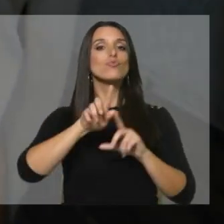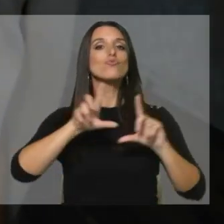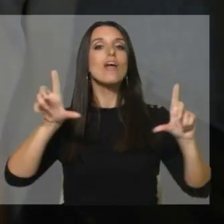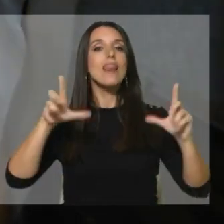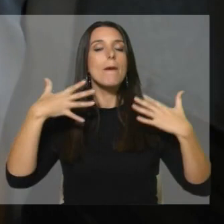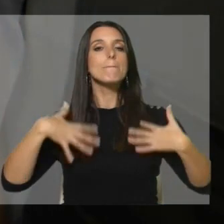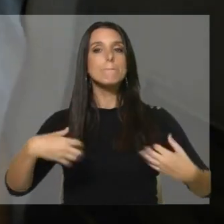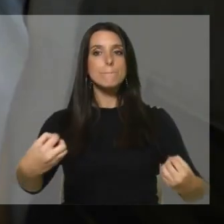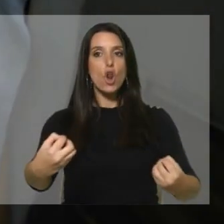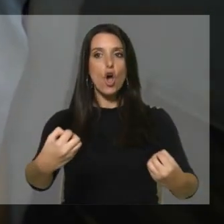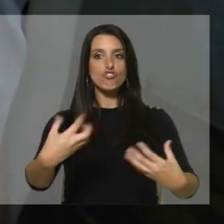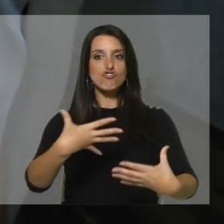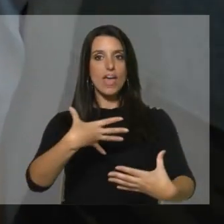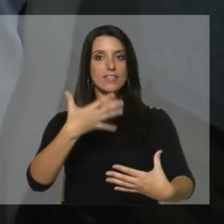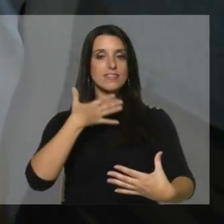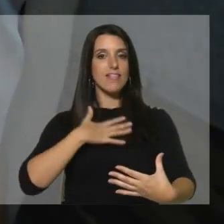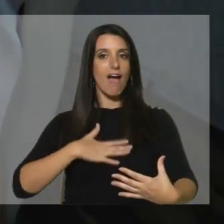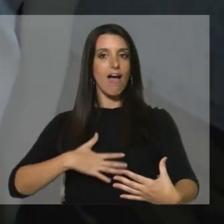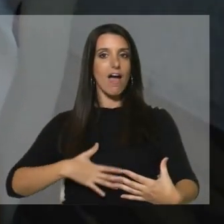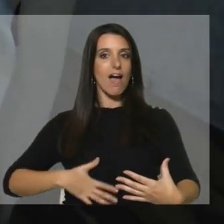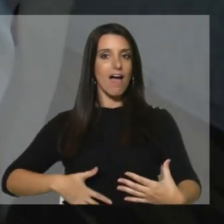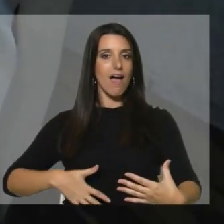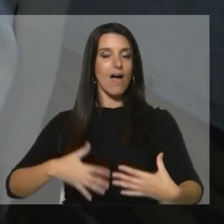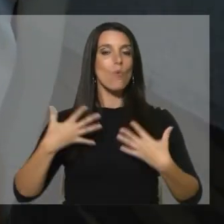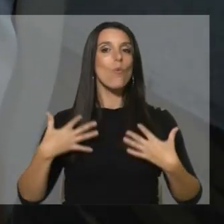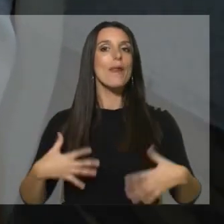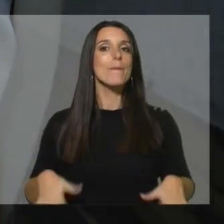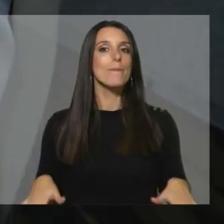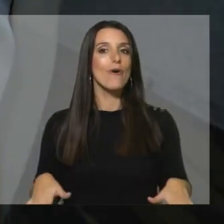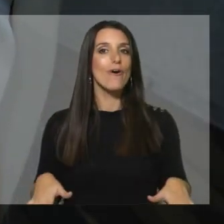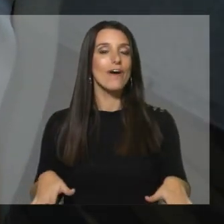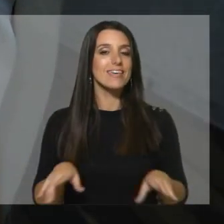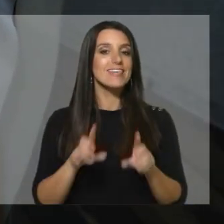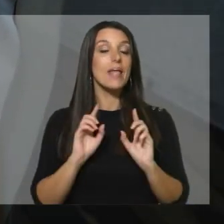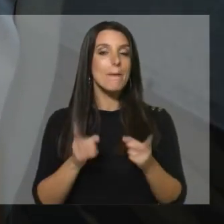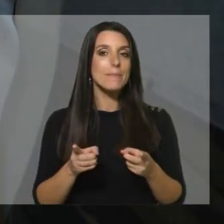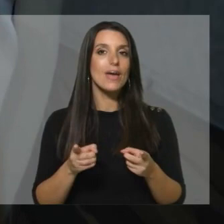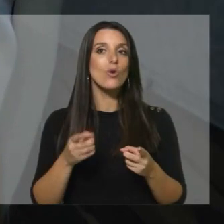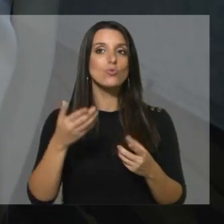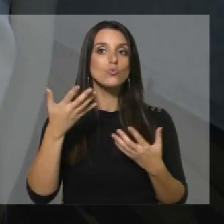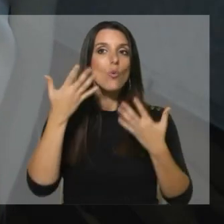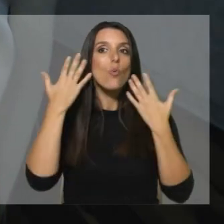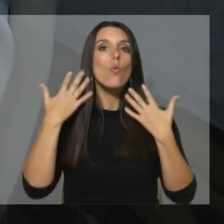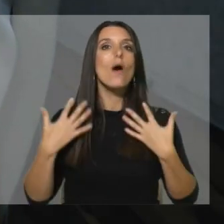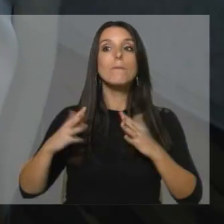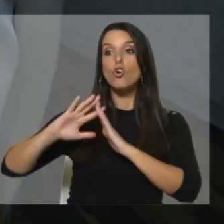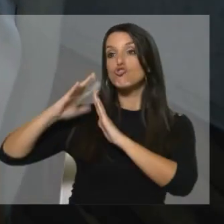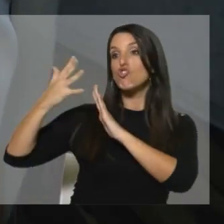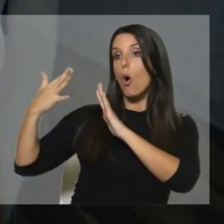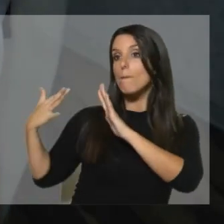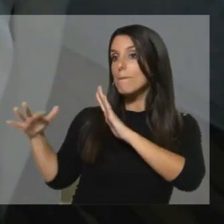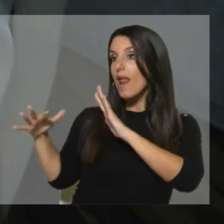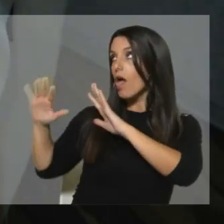Entonces se proyecta la imagen sobre los cuerpos y a su vez tu cuerpo da sombra sobre